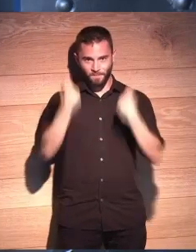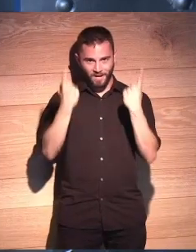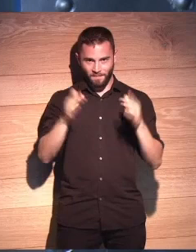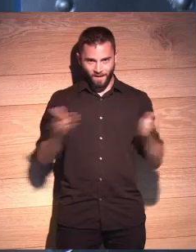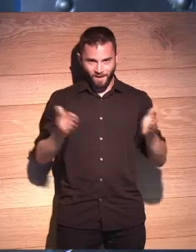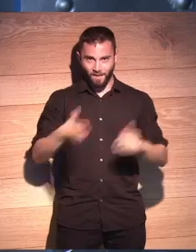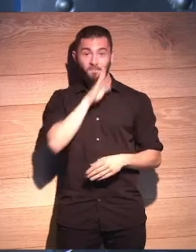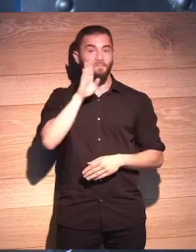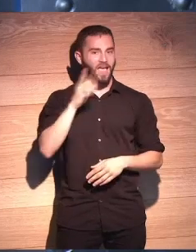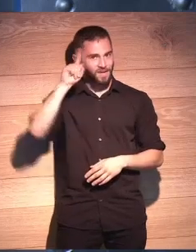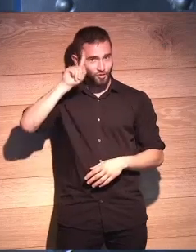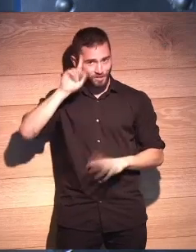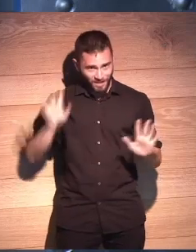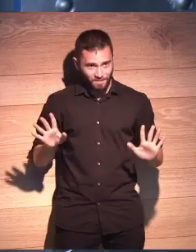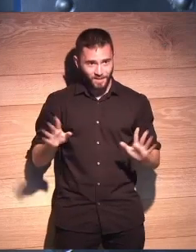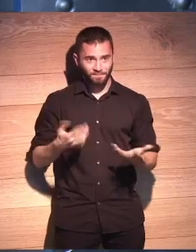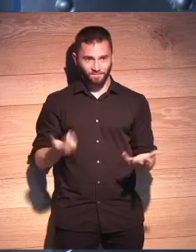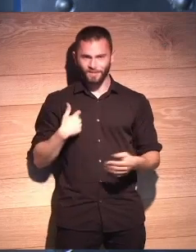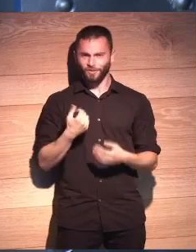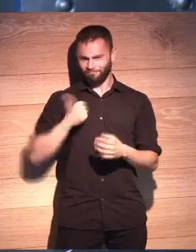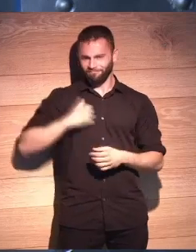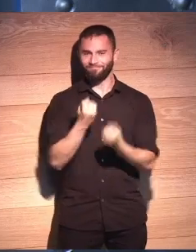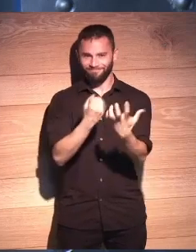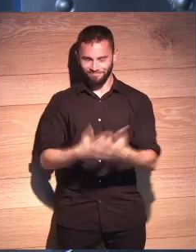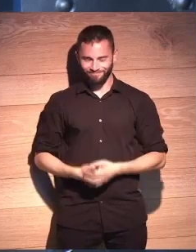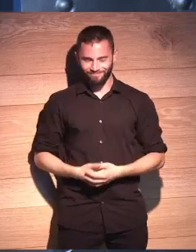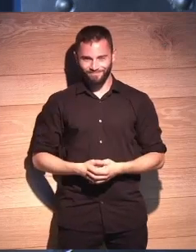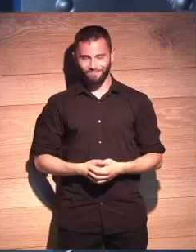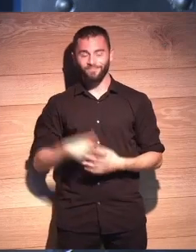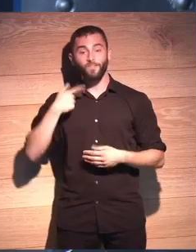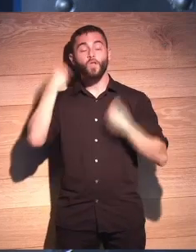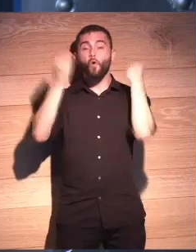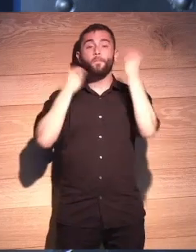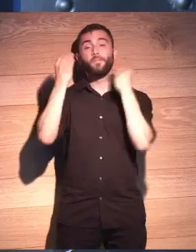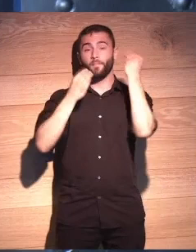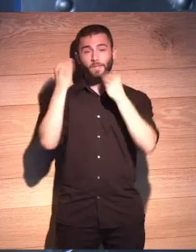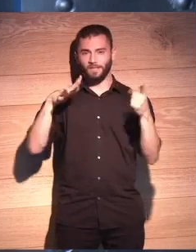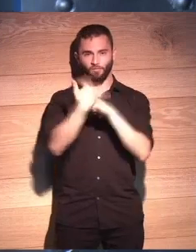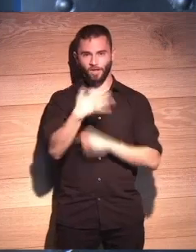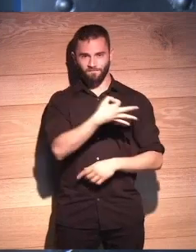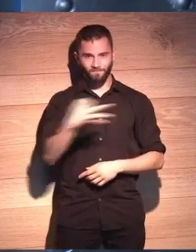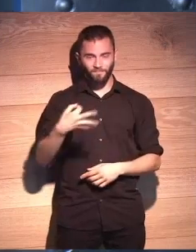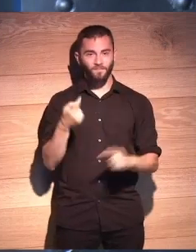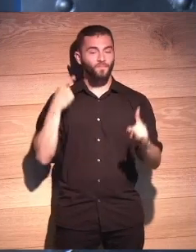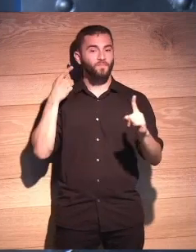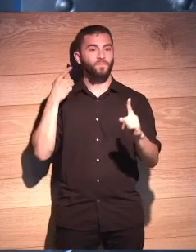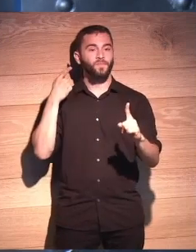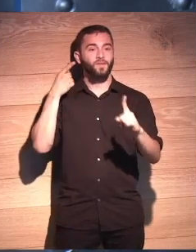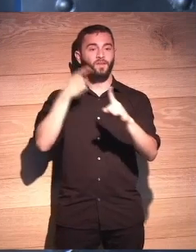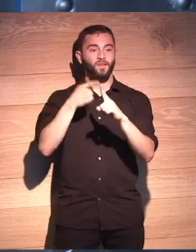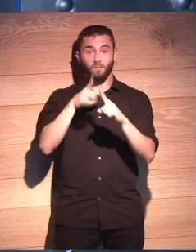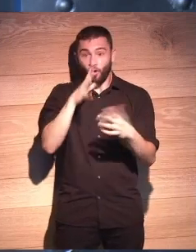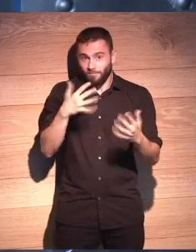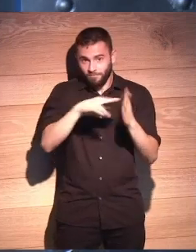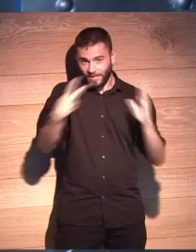madre no lo sabe, y que os la voy a contar. Pensé que era un buen momento para, ya que esto